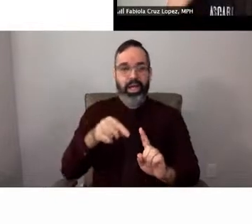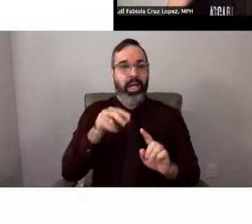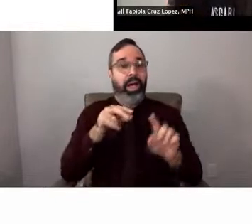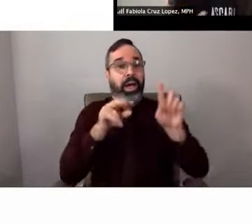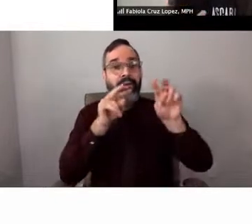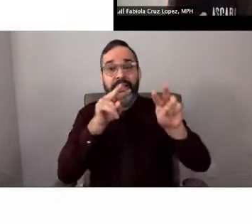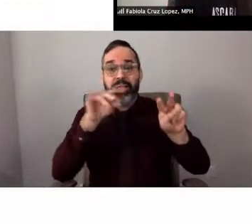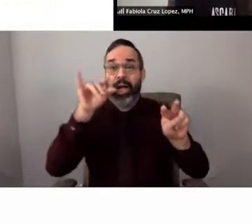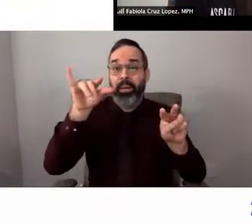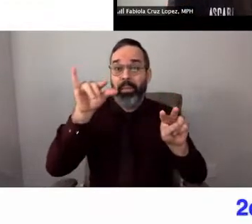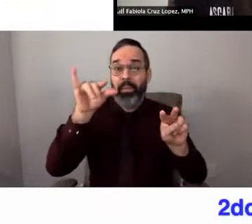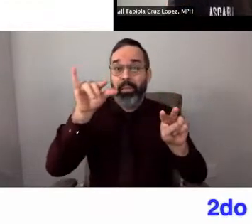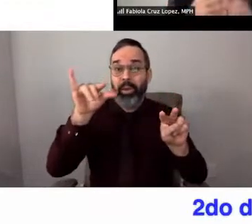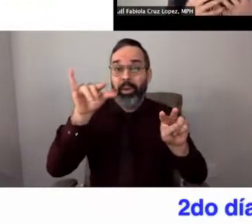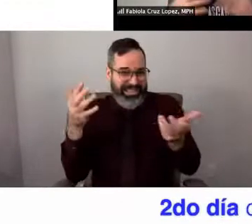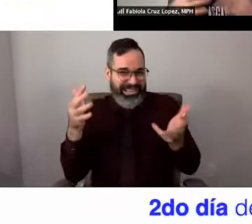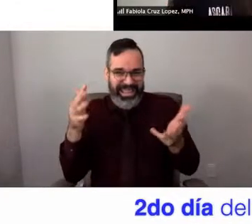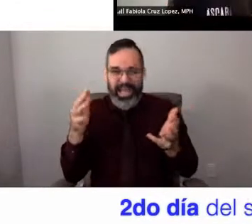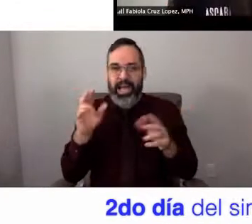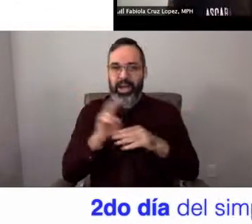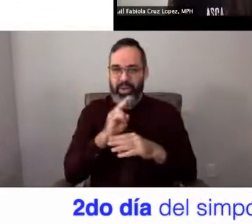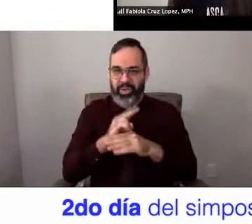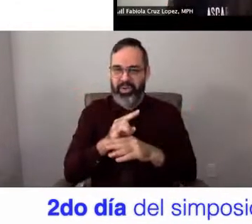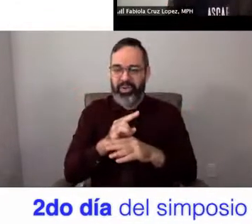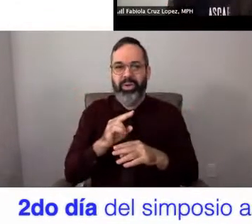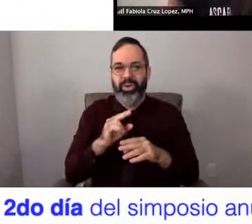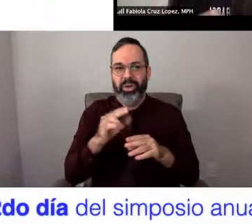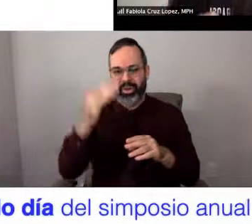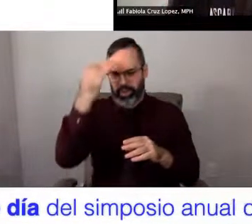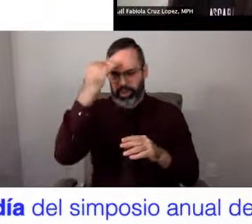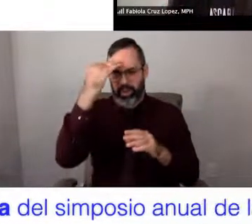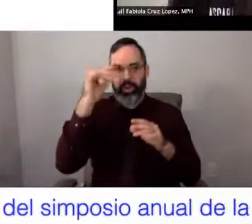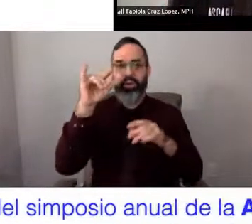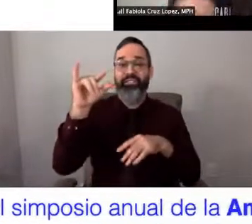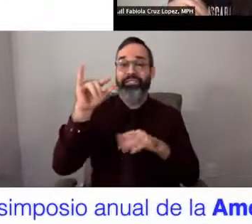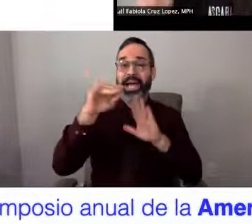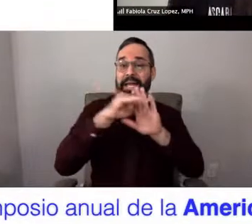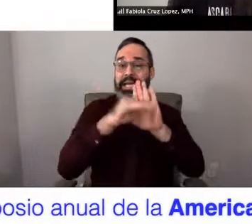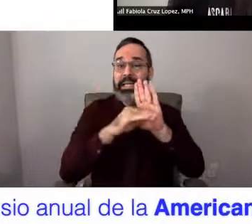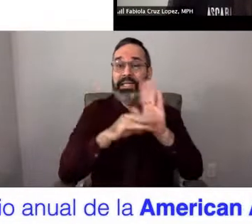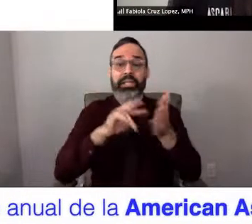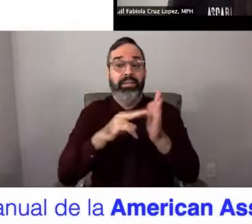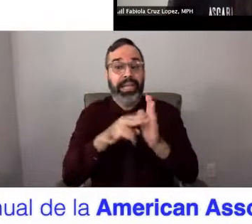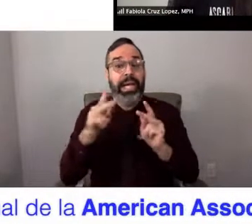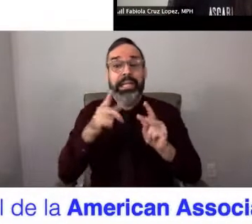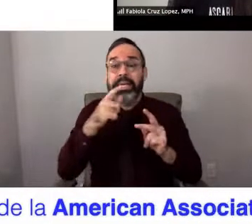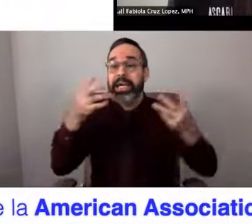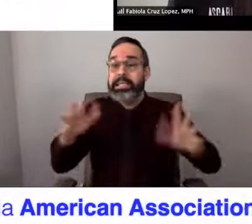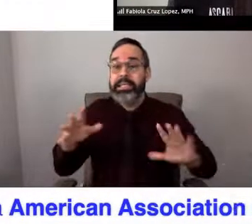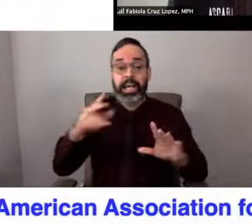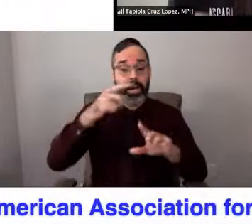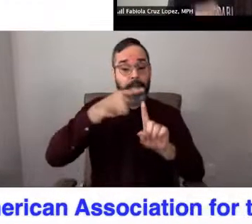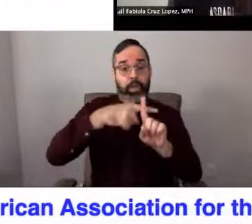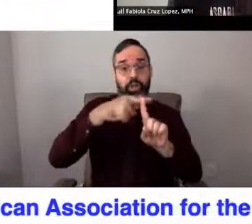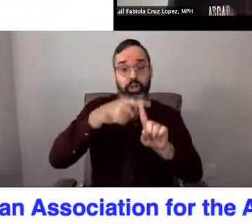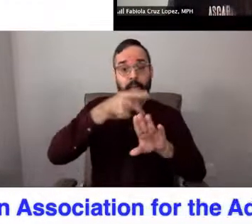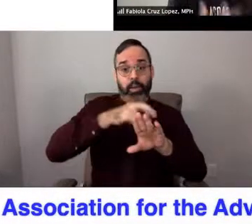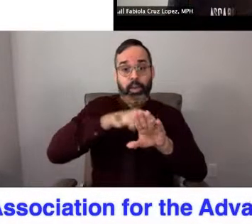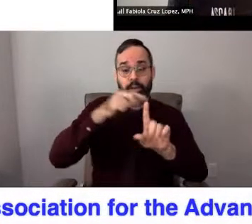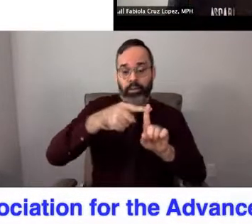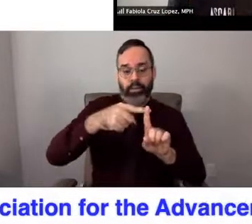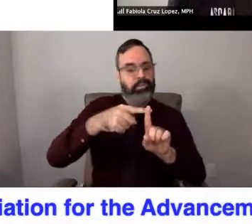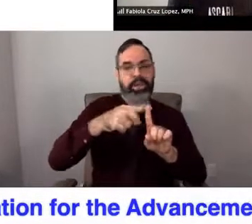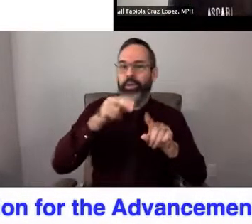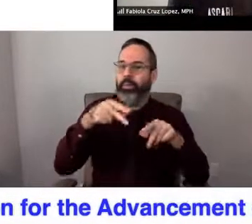ha utilizado lo que es el non-fly list, donde se ponen personas que han resultado ser positivos en Puerto Rico y no los dejamos